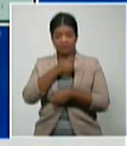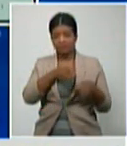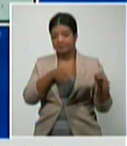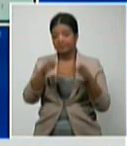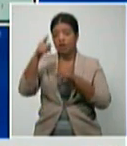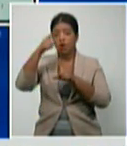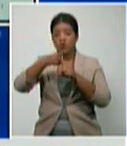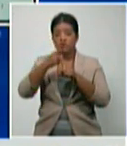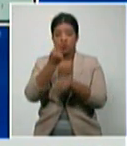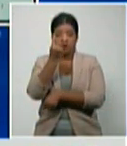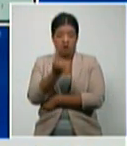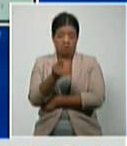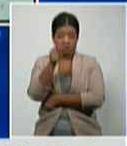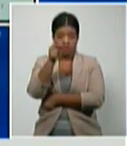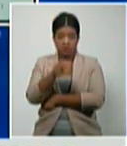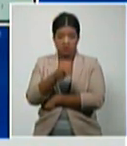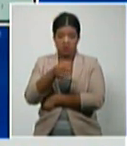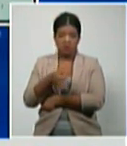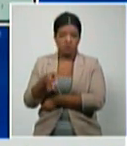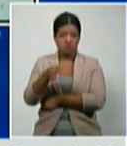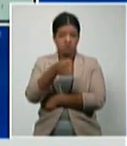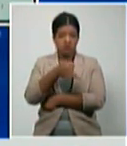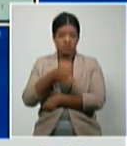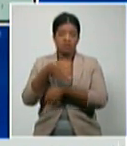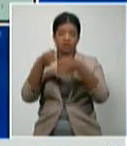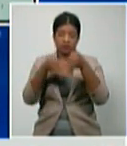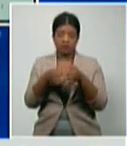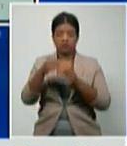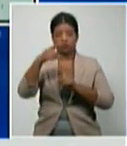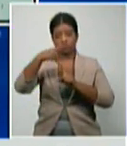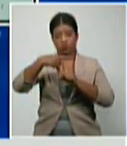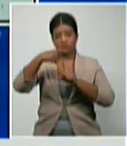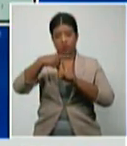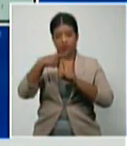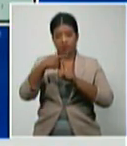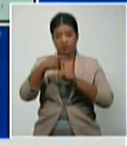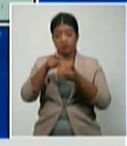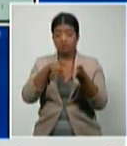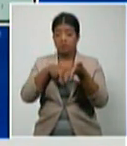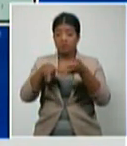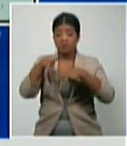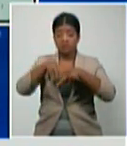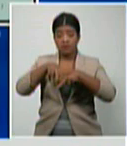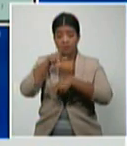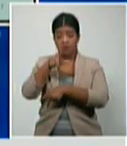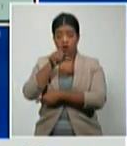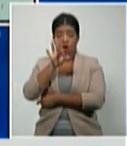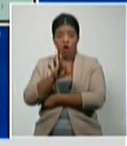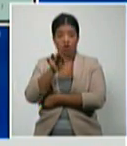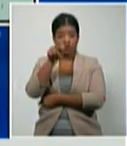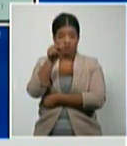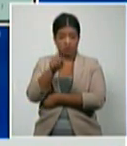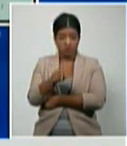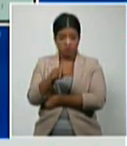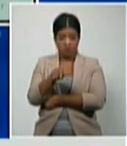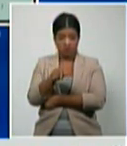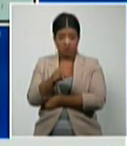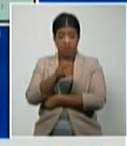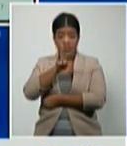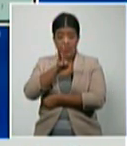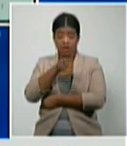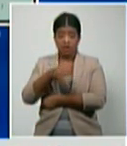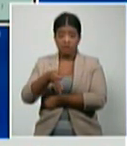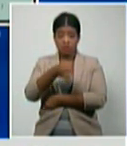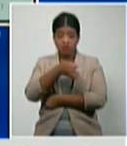solo caso del municipio Cabecera. En la provincia de Holguín, 8 casos, 3 del municipio de